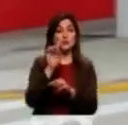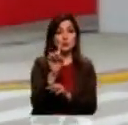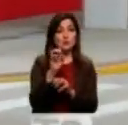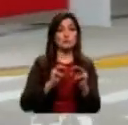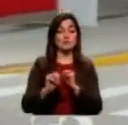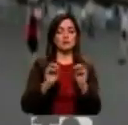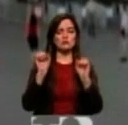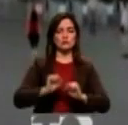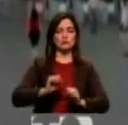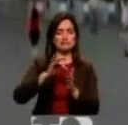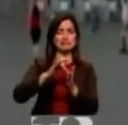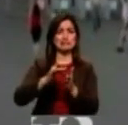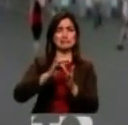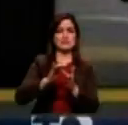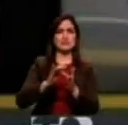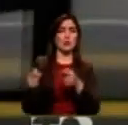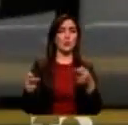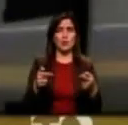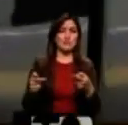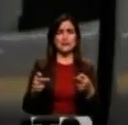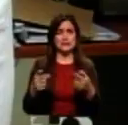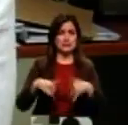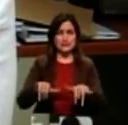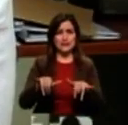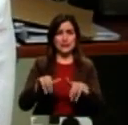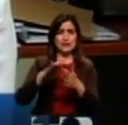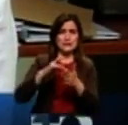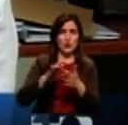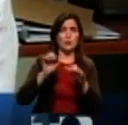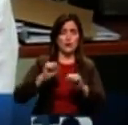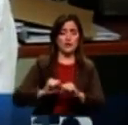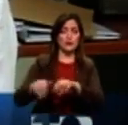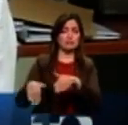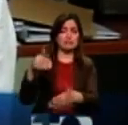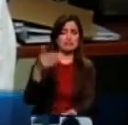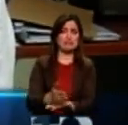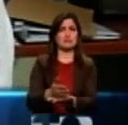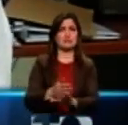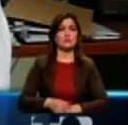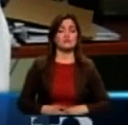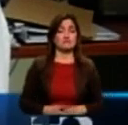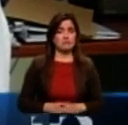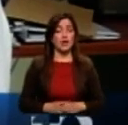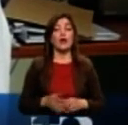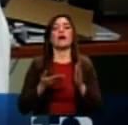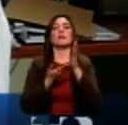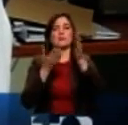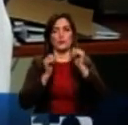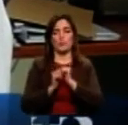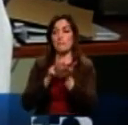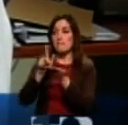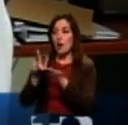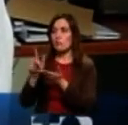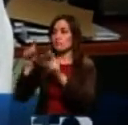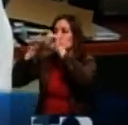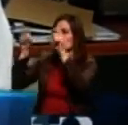podría estar en riesgo si esto no se resuelve que alerta en las empresas es que pueden haber demoras en el pago a